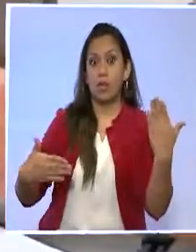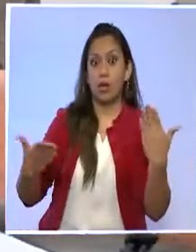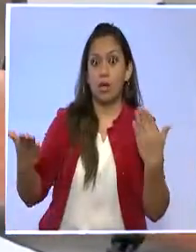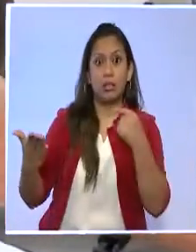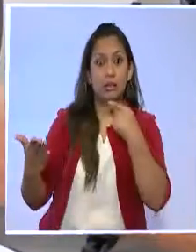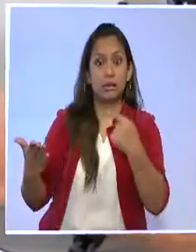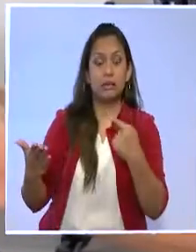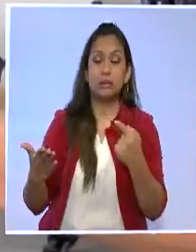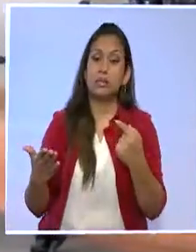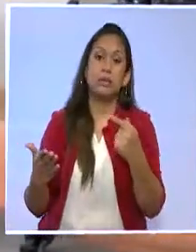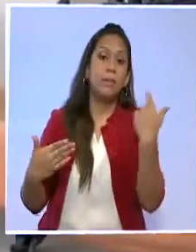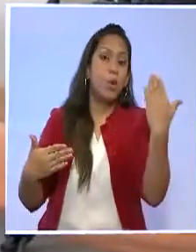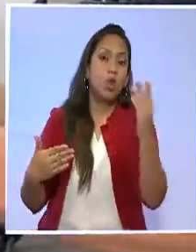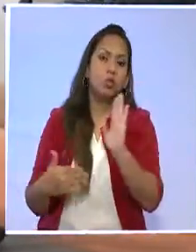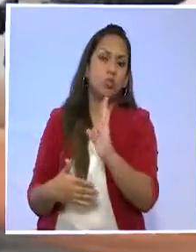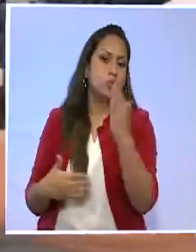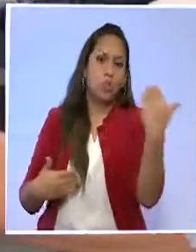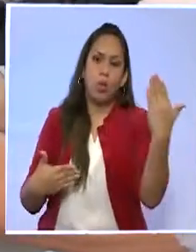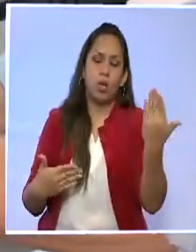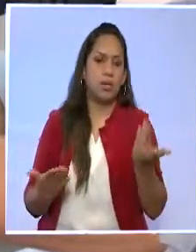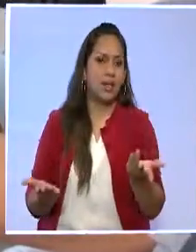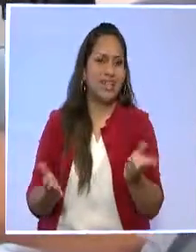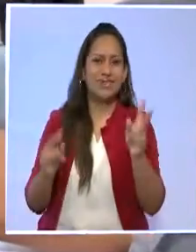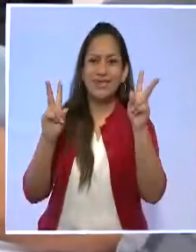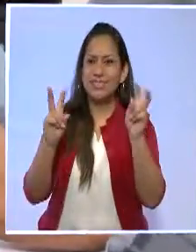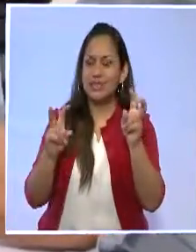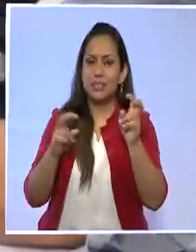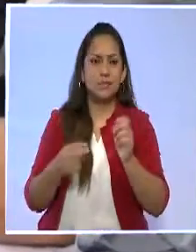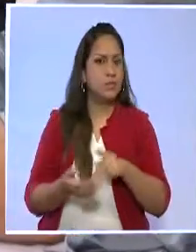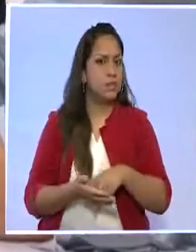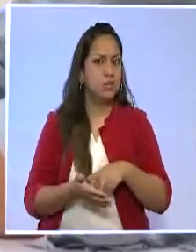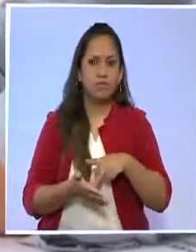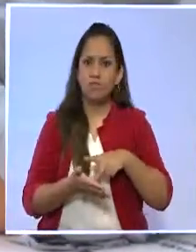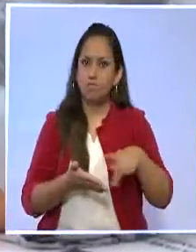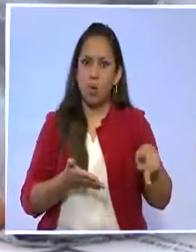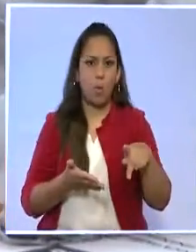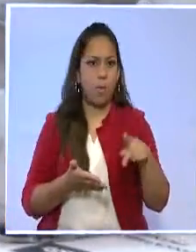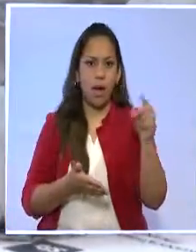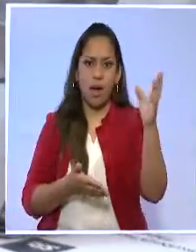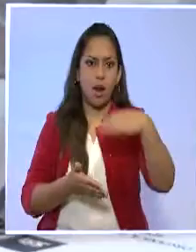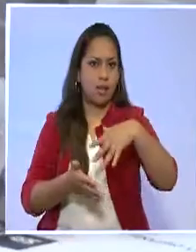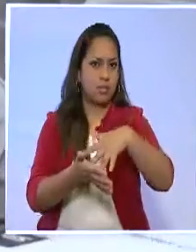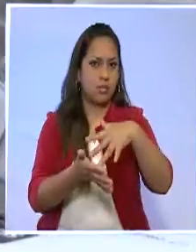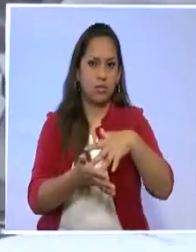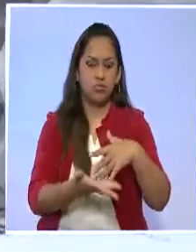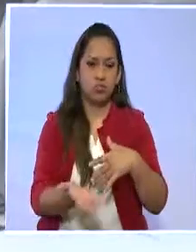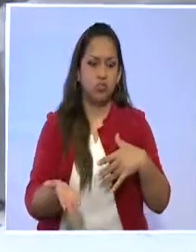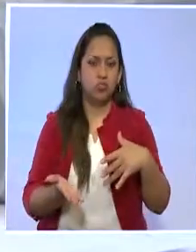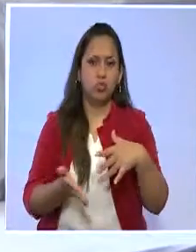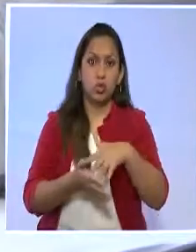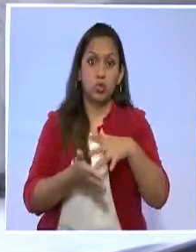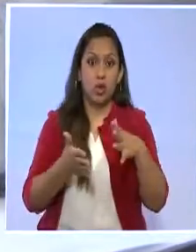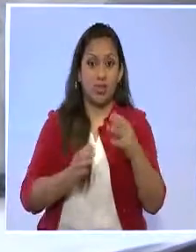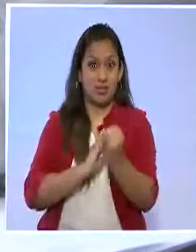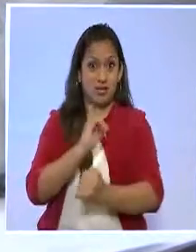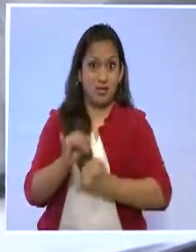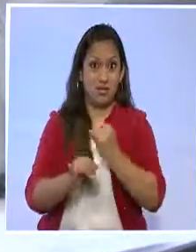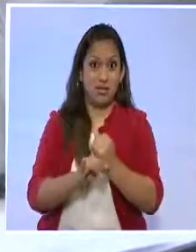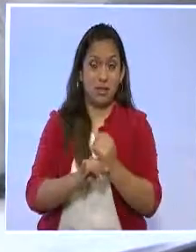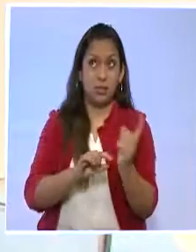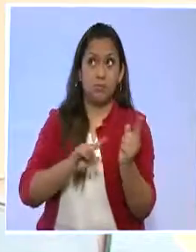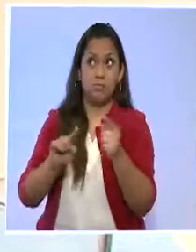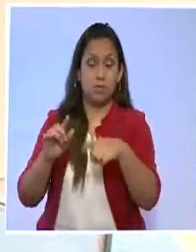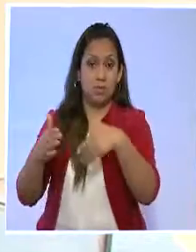extranjeros entonces por ejemplo ese fue uno de nuestros temas que nosotros llevamos para las reuniones que mantuvimos y en efecto puede tener